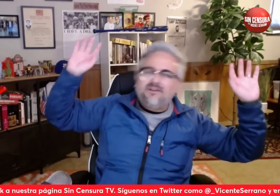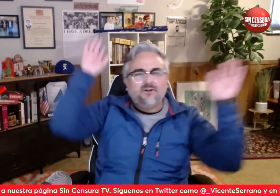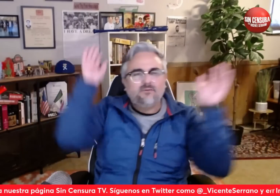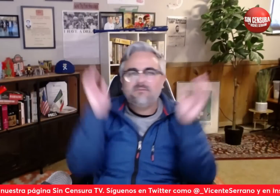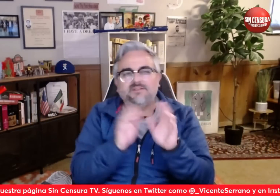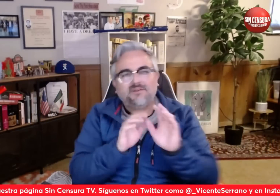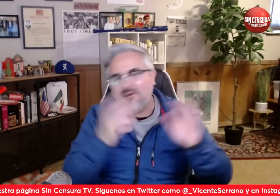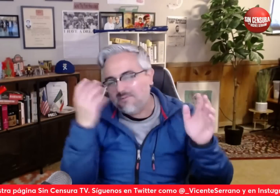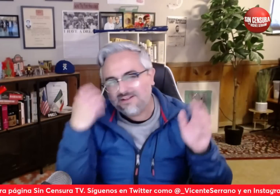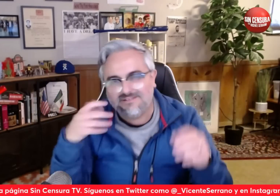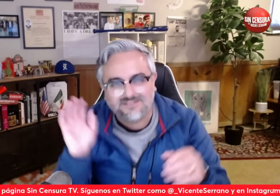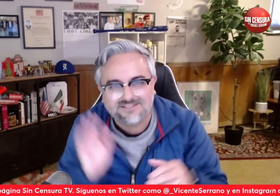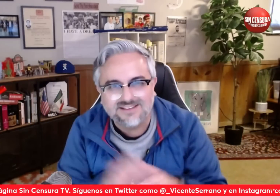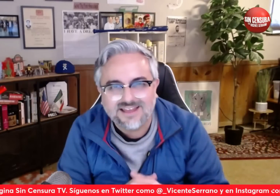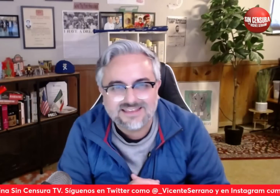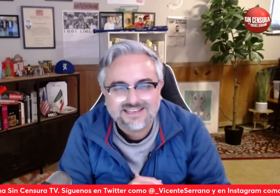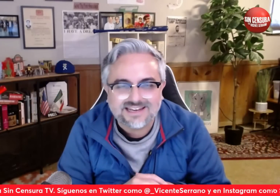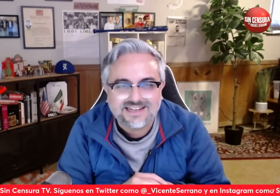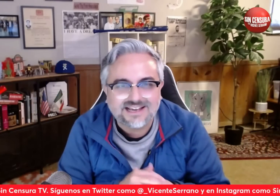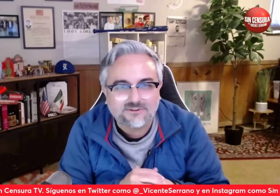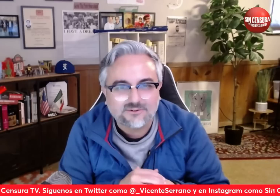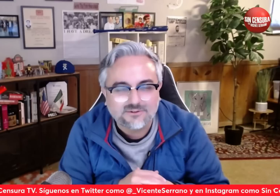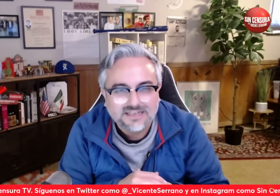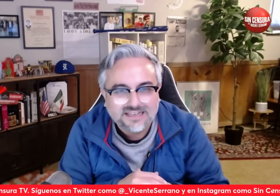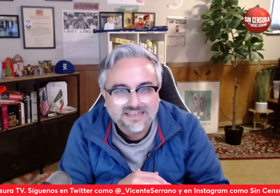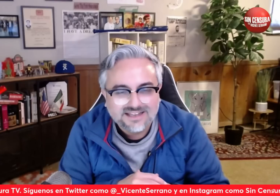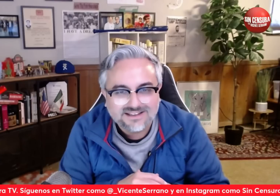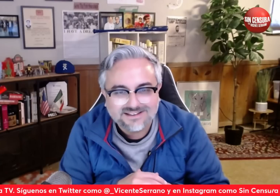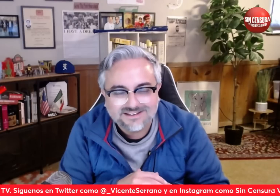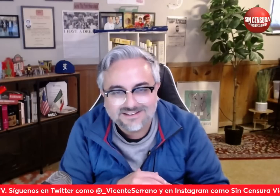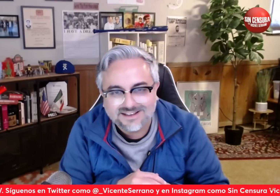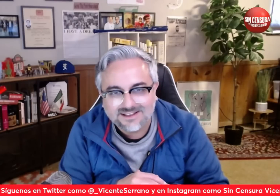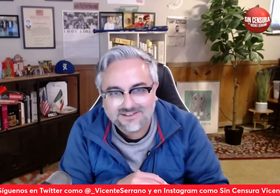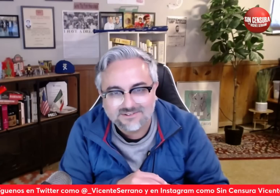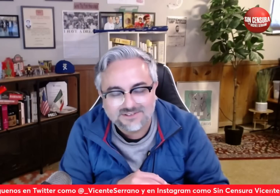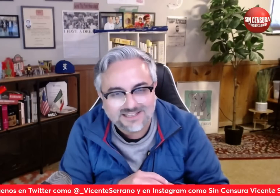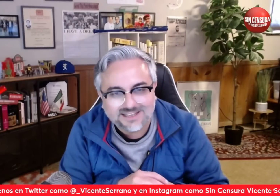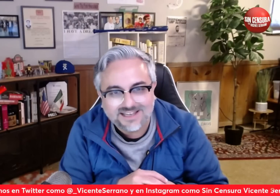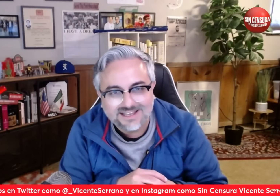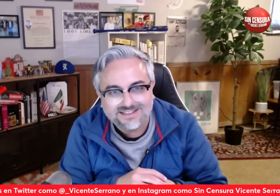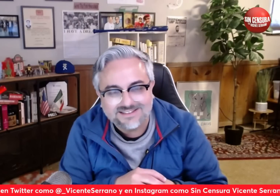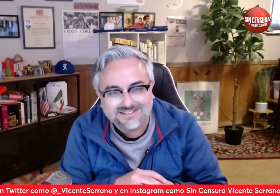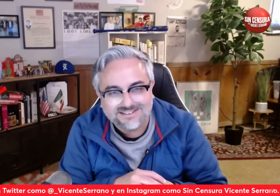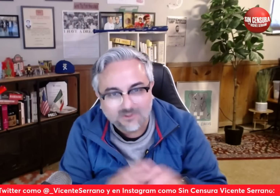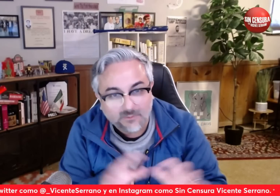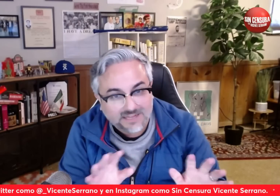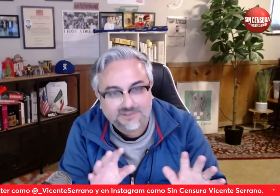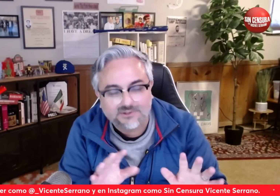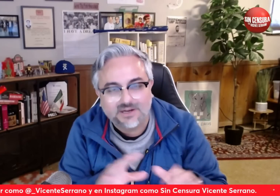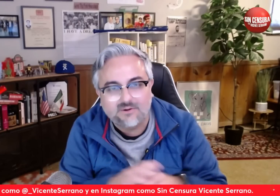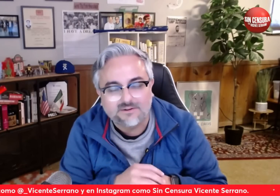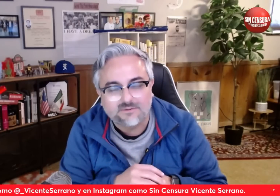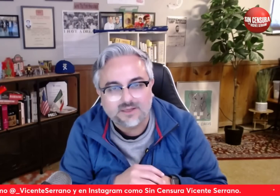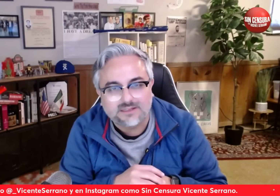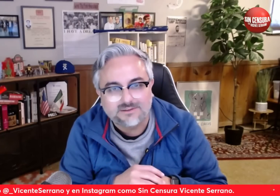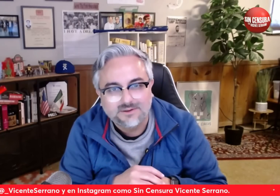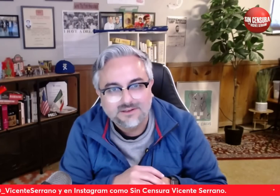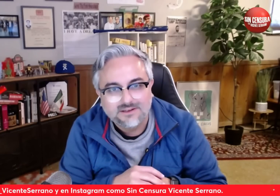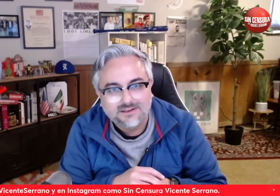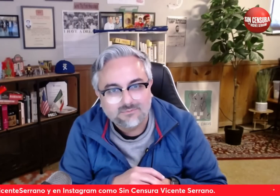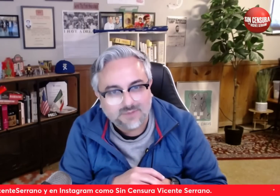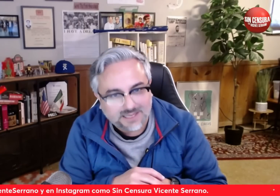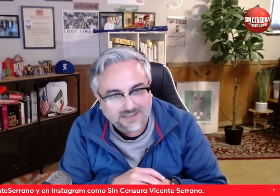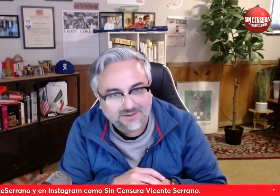no, yo en eso no me meto, no, hombre, no, cada quien que elija a sus dirigentes y no hubiera dicho algo al